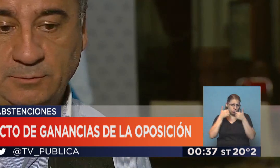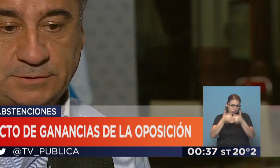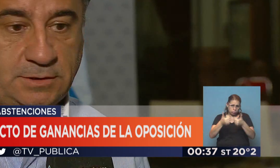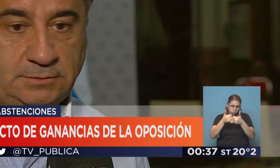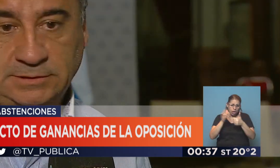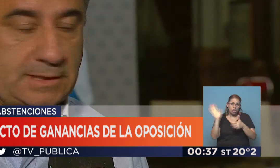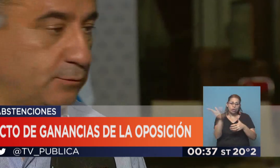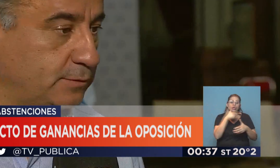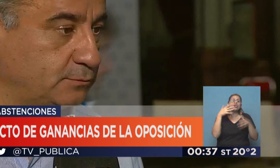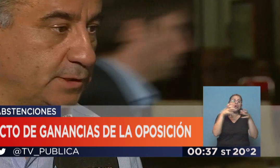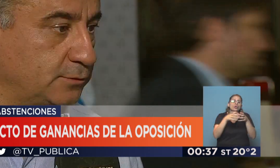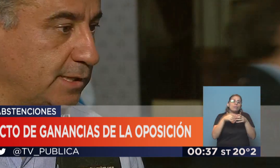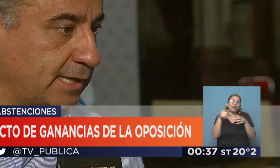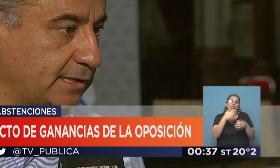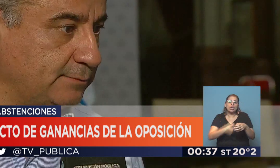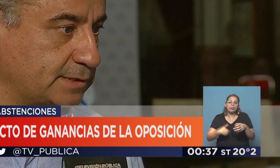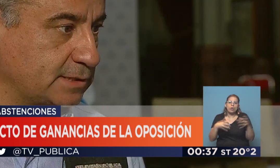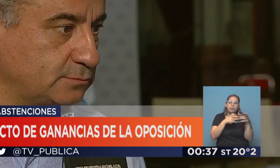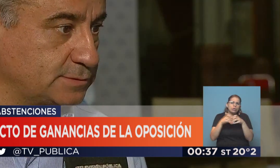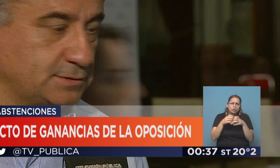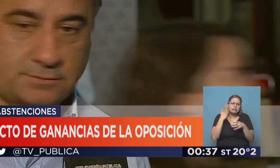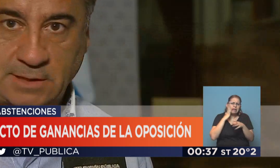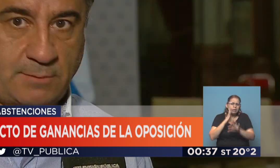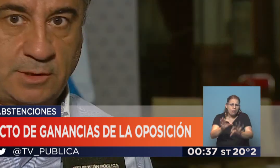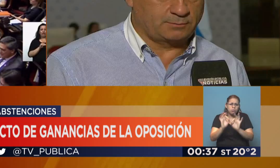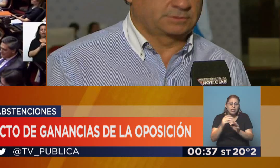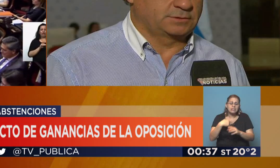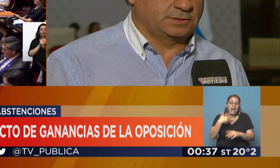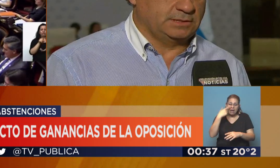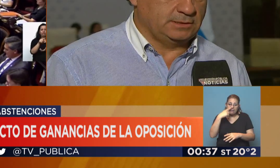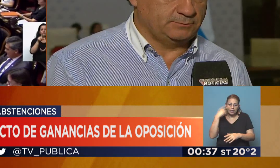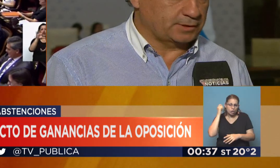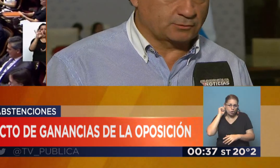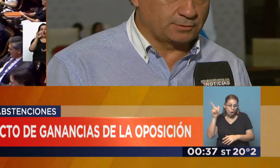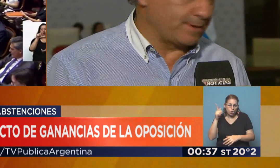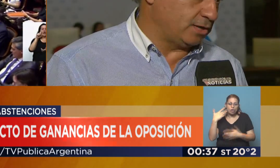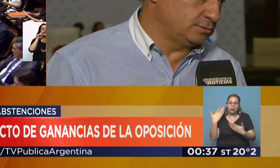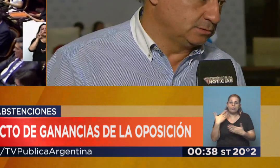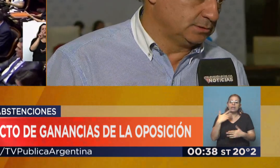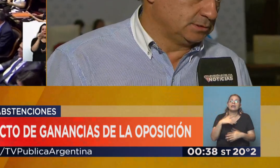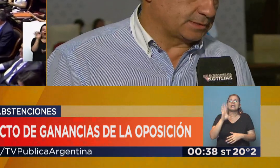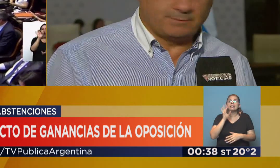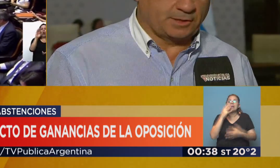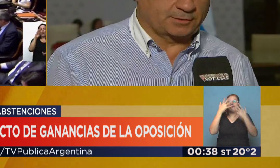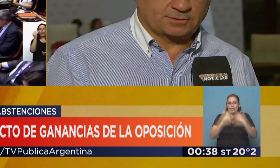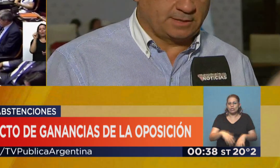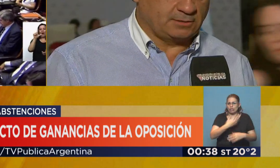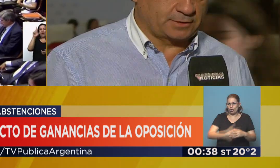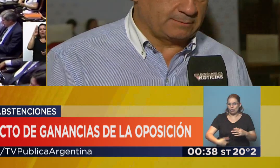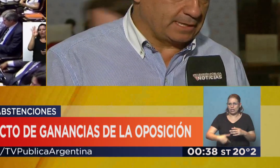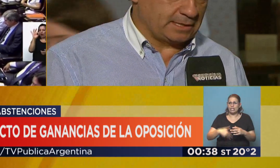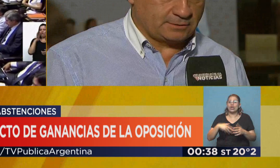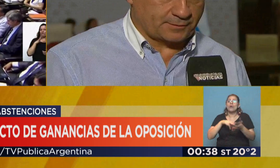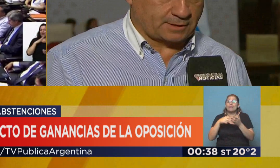de toda la oposición. Intentamos discutirlo toda la tarde para llegar a un consenso. Sabíamos que el proyecto del Poder Ejecutivo era malo. Realmente no resolvía